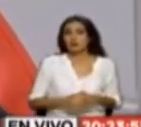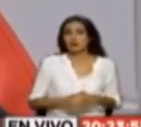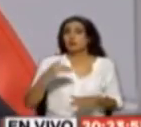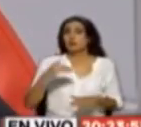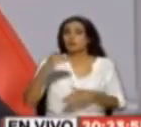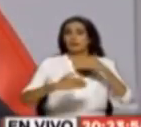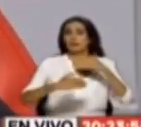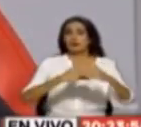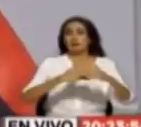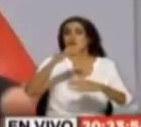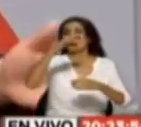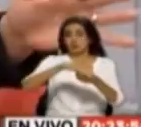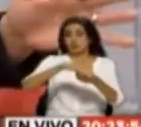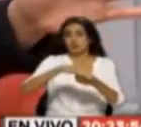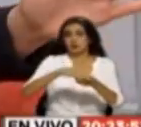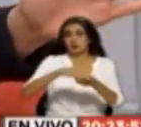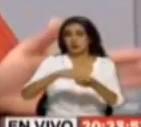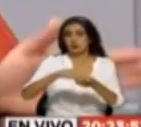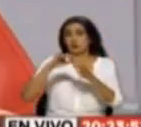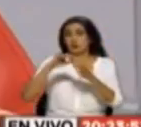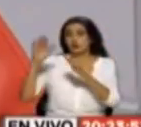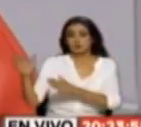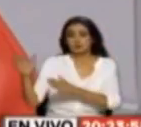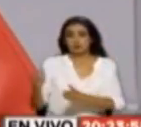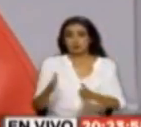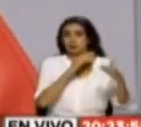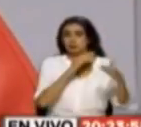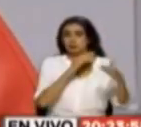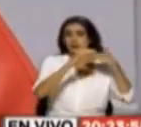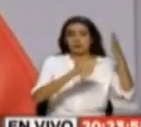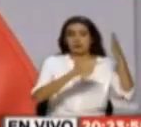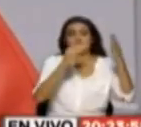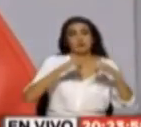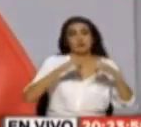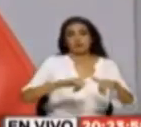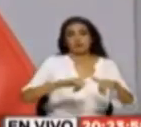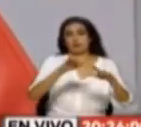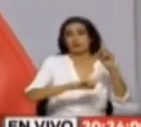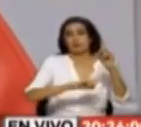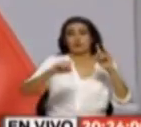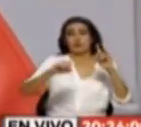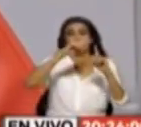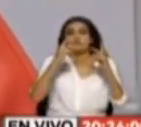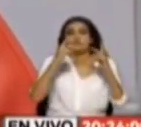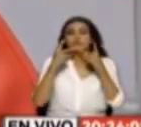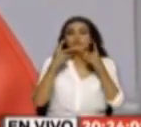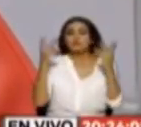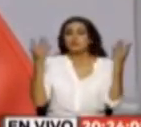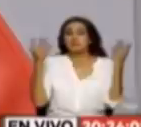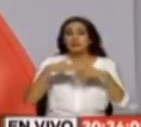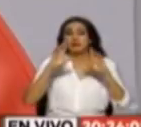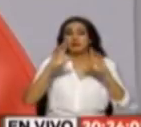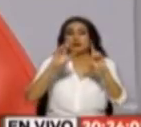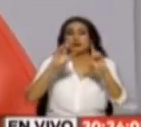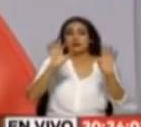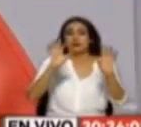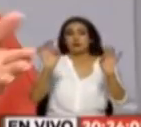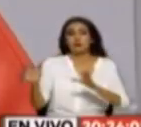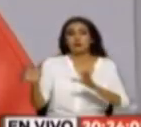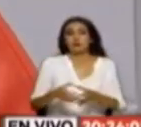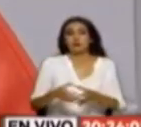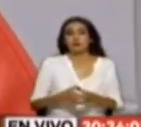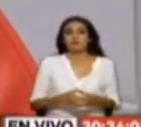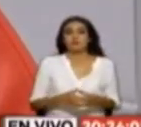proceso de consulta popular, es decir, el proceso de seguimiento continuó hasta la publicación de los resultados en el registro